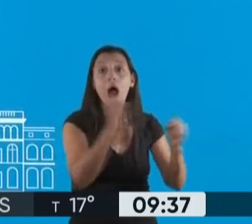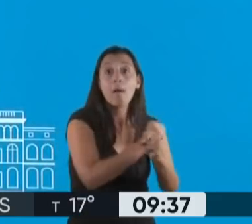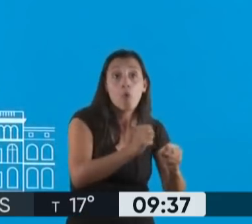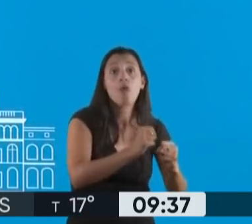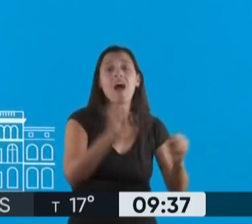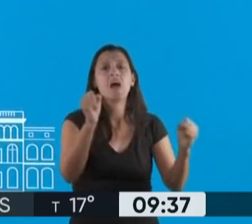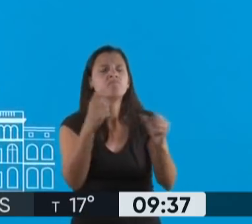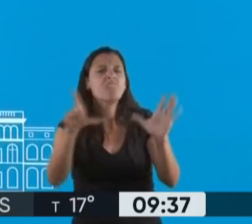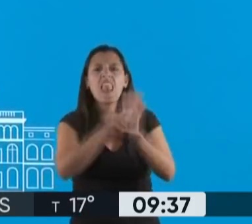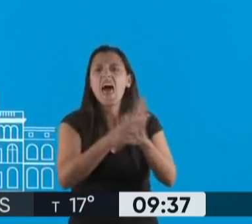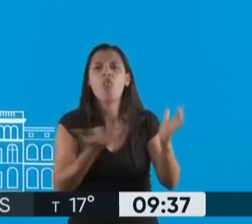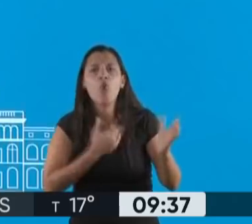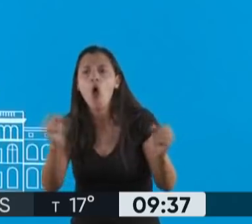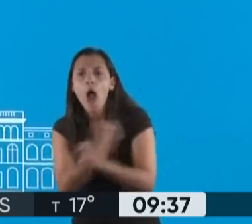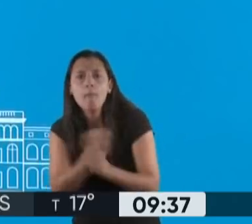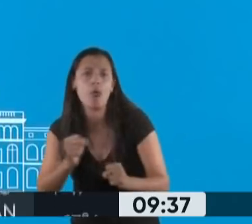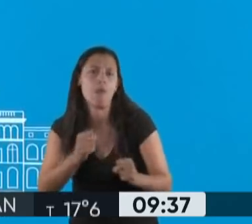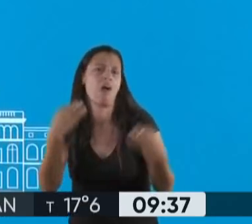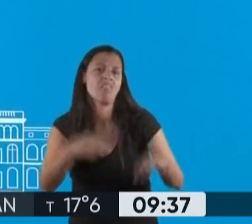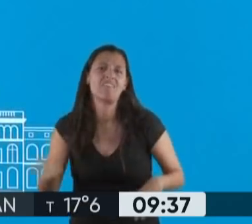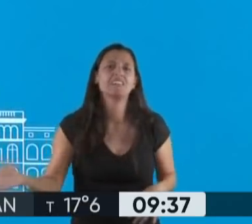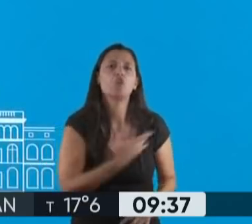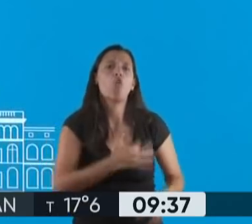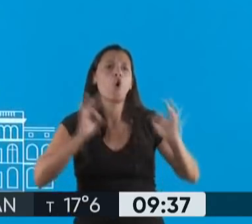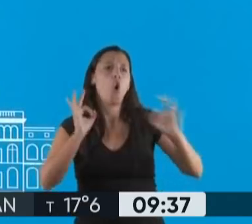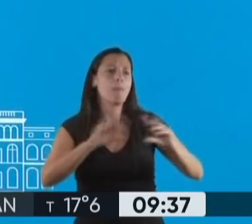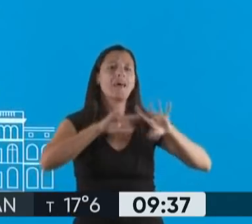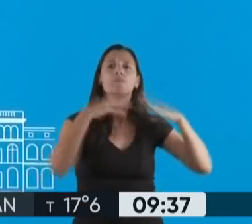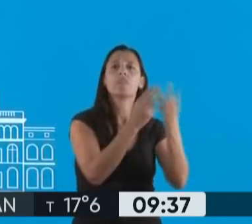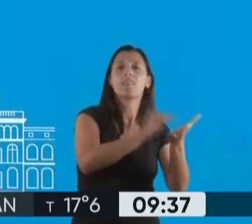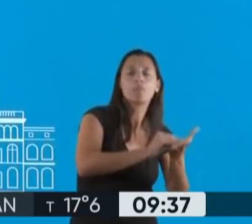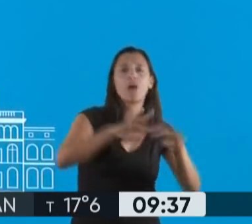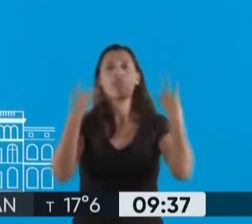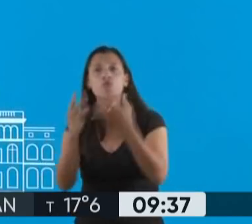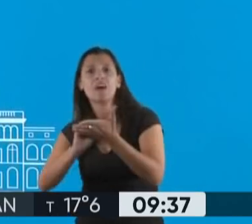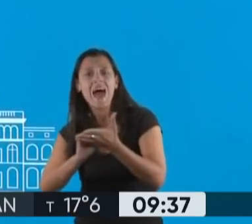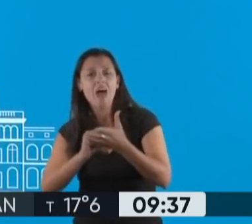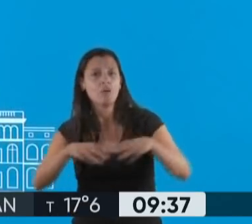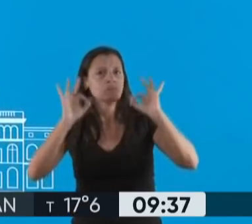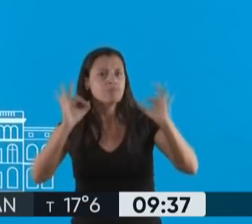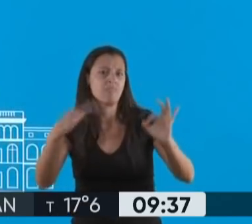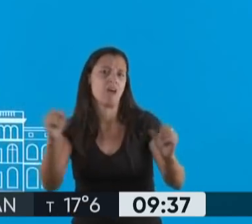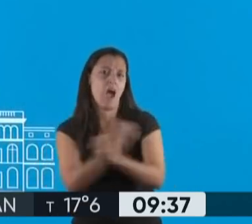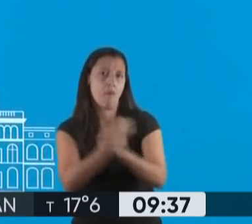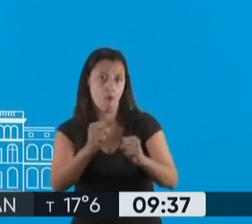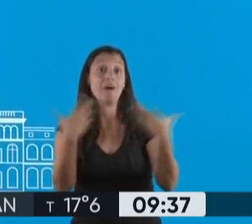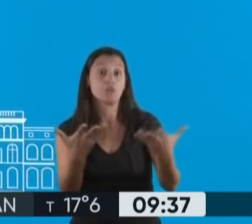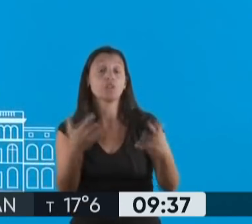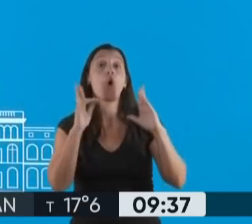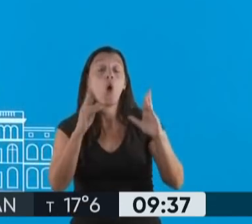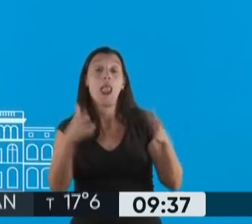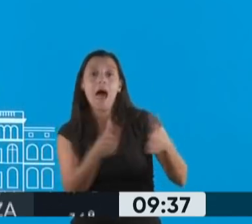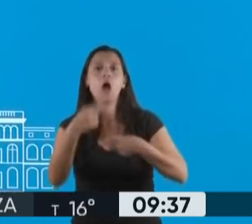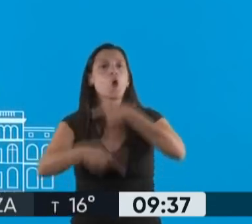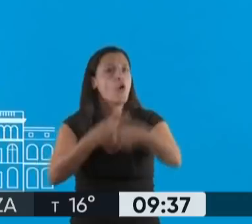no se aprueban hasta que no está el último voto, tanto en diputados como en Senado. Esperemos que todo siga con el carril de consensos